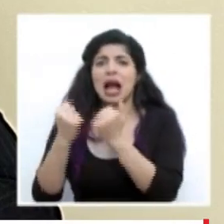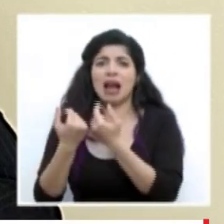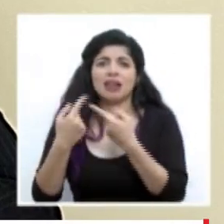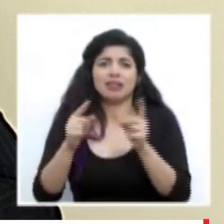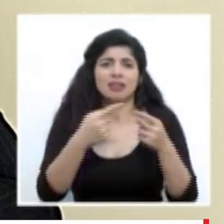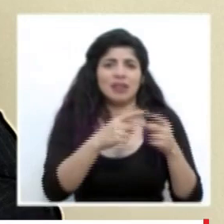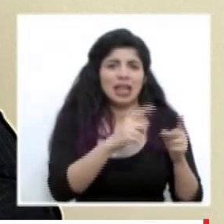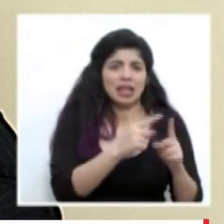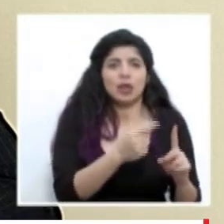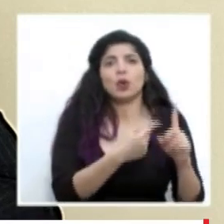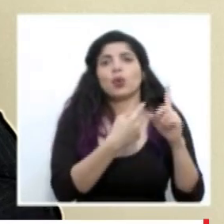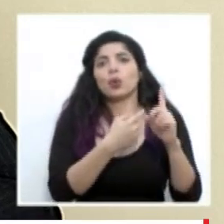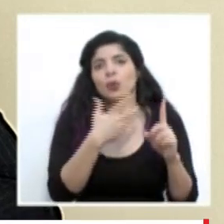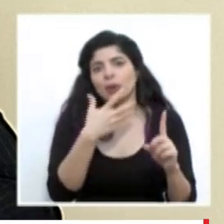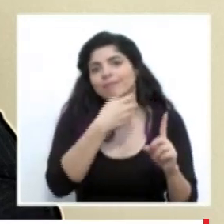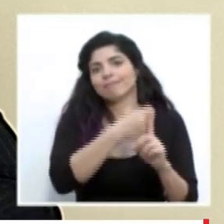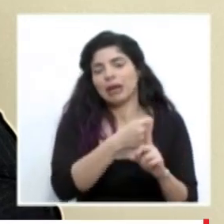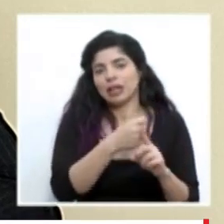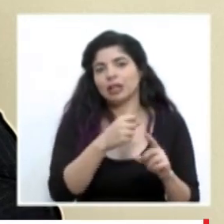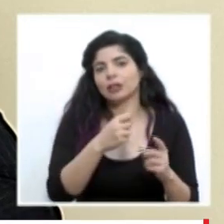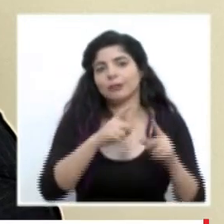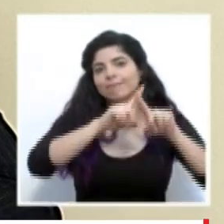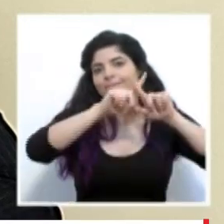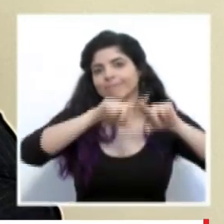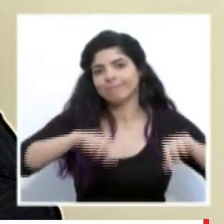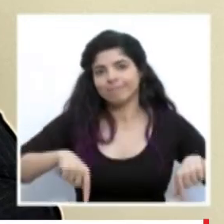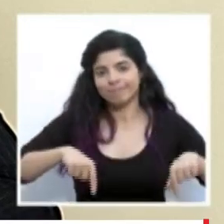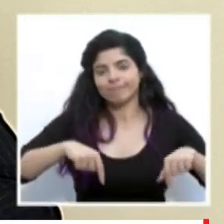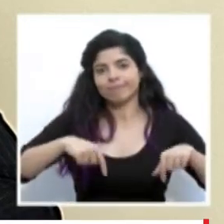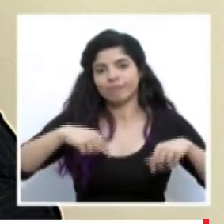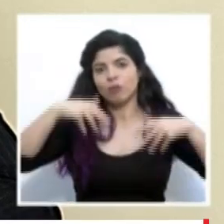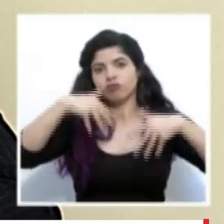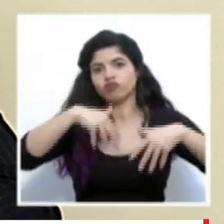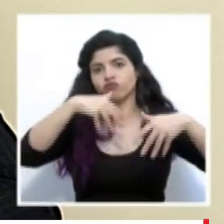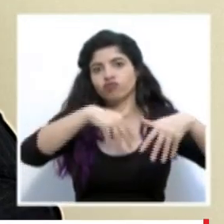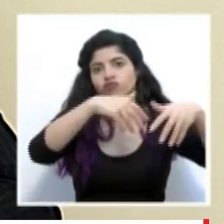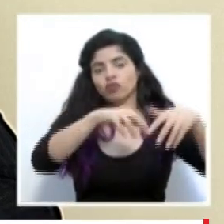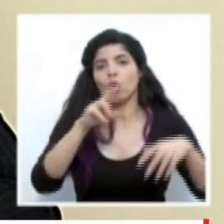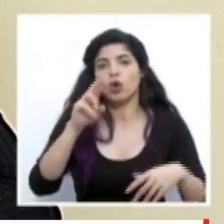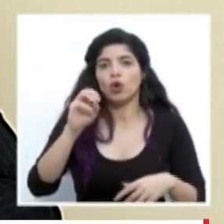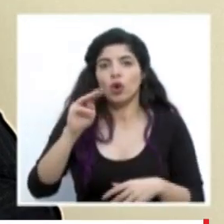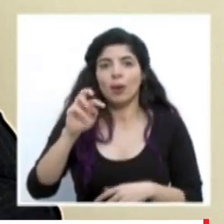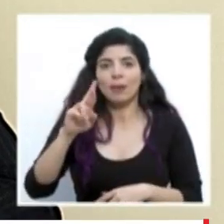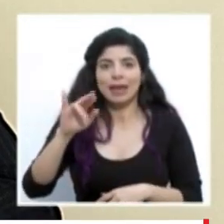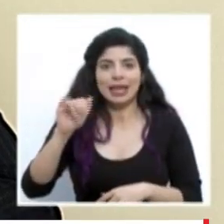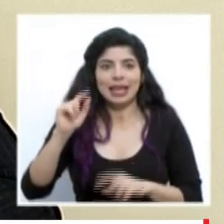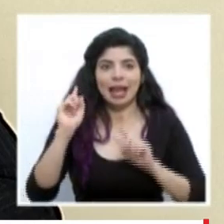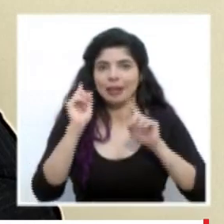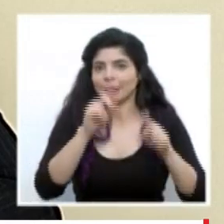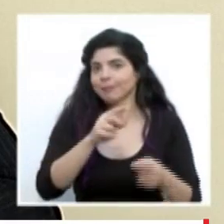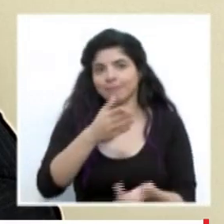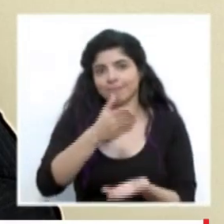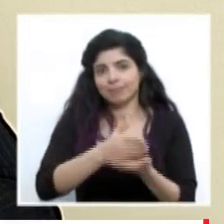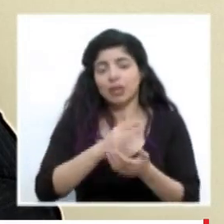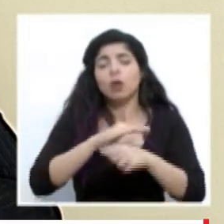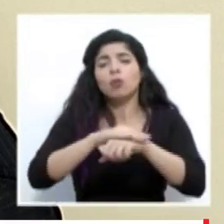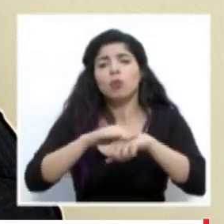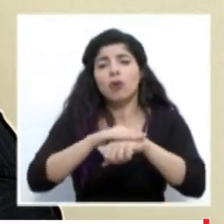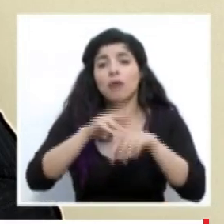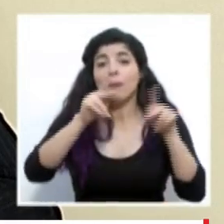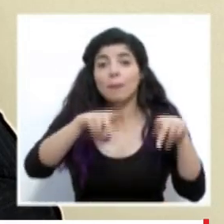ellos es la no realización de la romería de forma presencial. Así que por favor, para que los